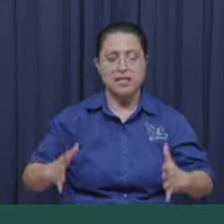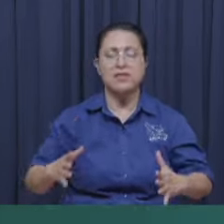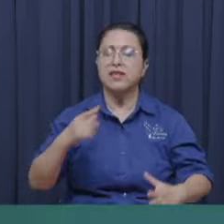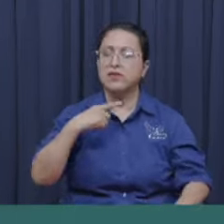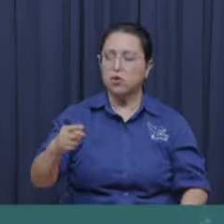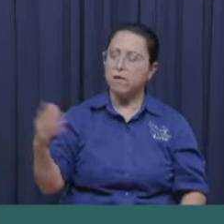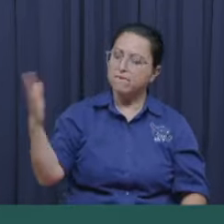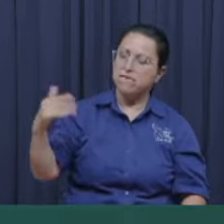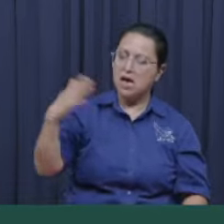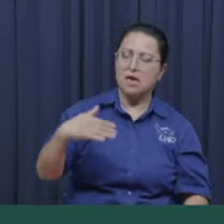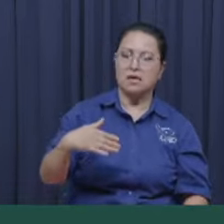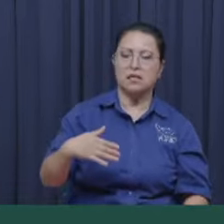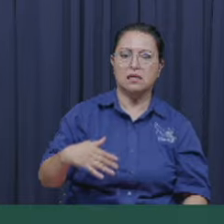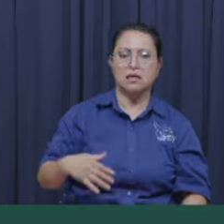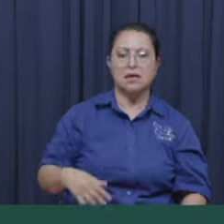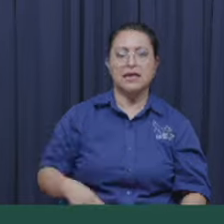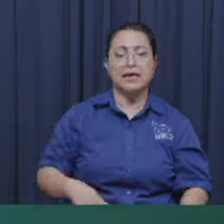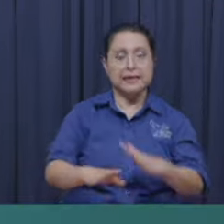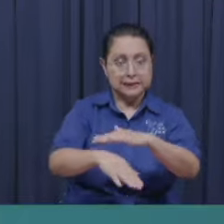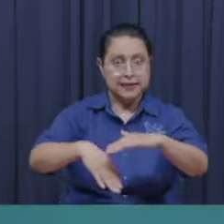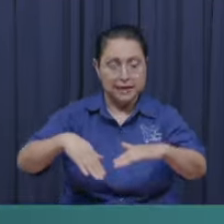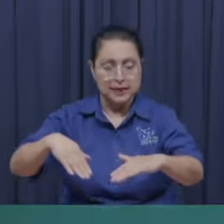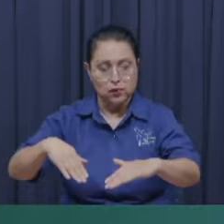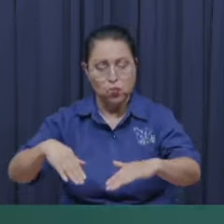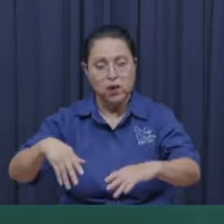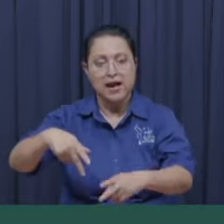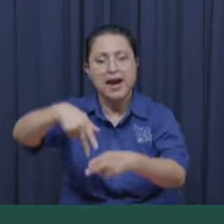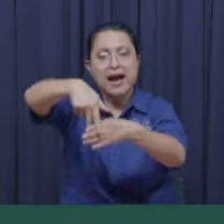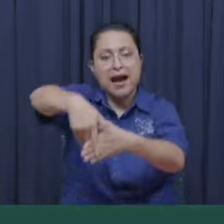Entonces salió otro caballo rojo,